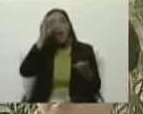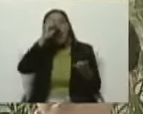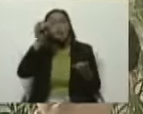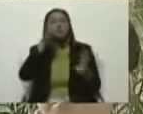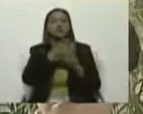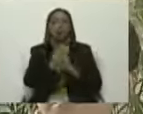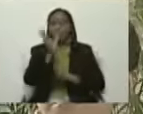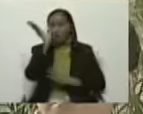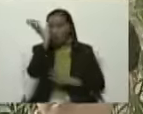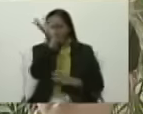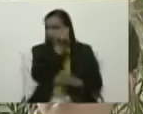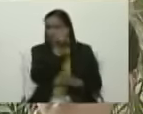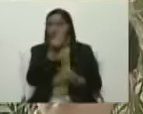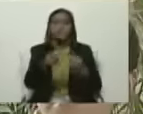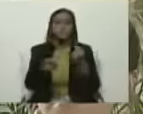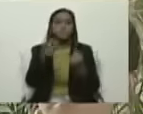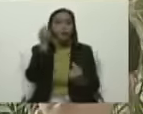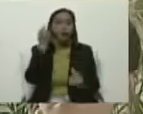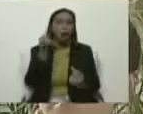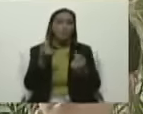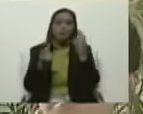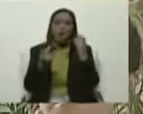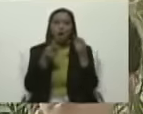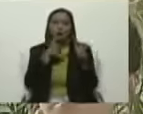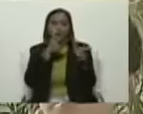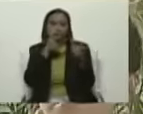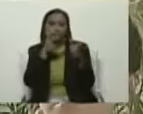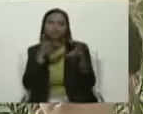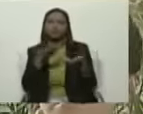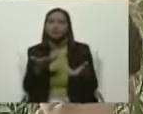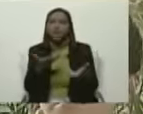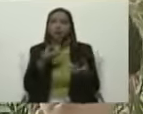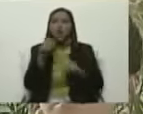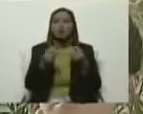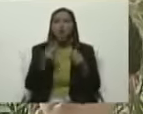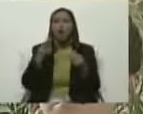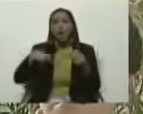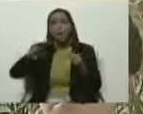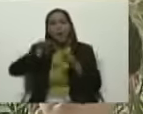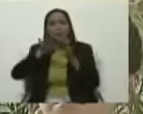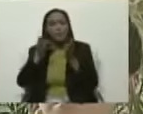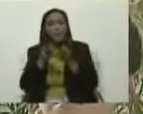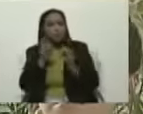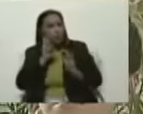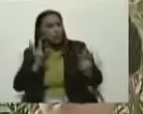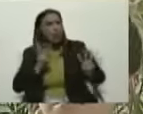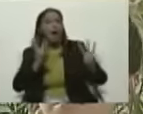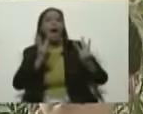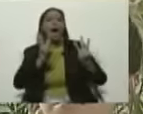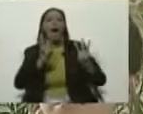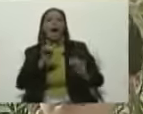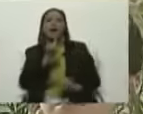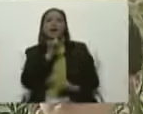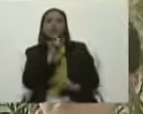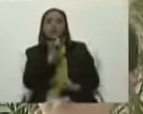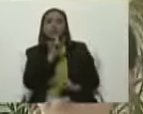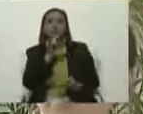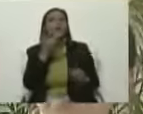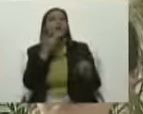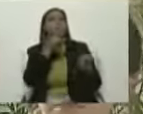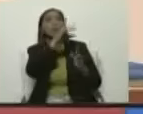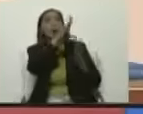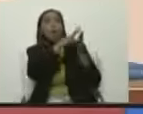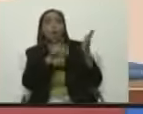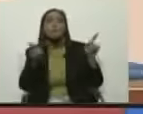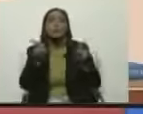de semana. ¿Cómo cree usted que hubiesen reaccionado los medios de comunicación si ese hecho se hubiese registrado acá en Venezuela? Muchísimas